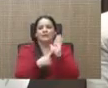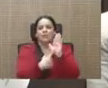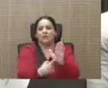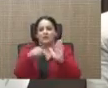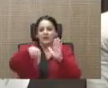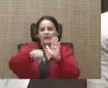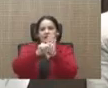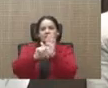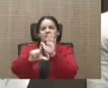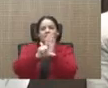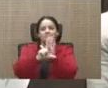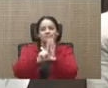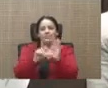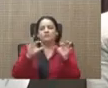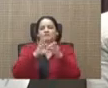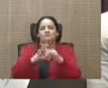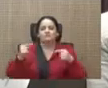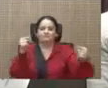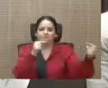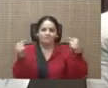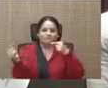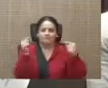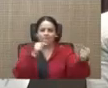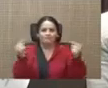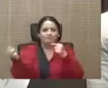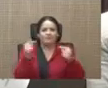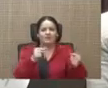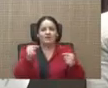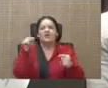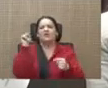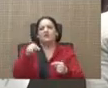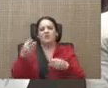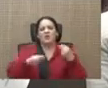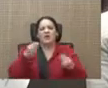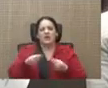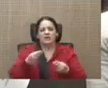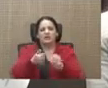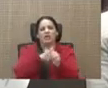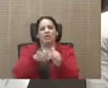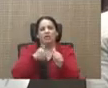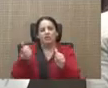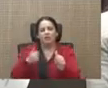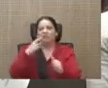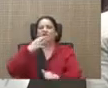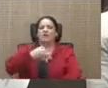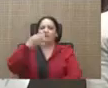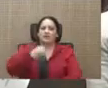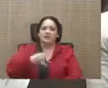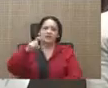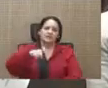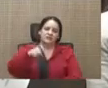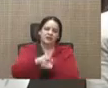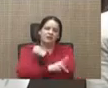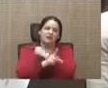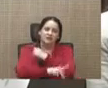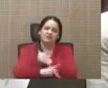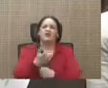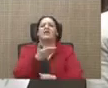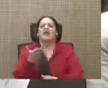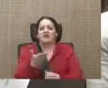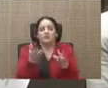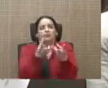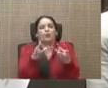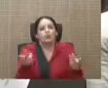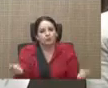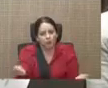nos sumimos en pleitos y sacadas de clavo que solo retrasan lo que el país realmente necesita, que son soluciones a los graves problemas